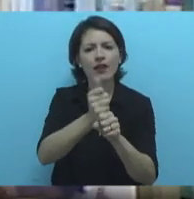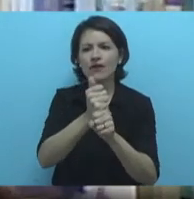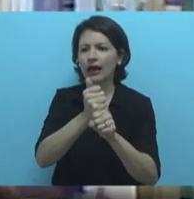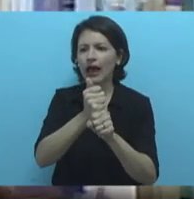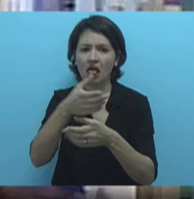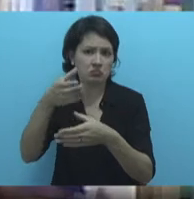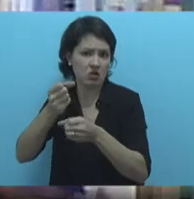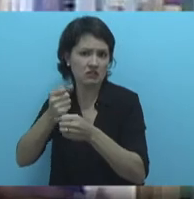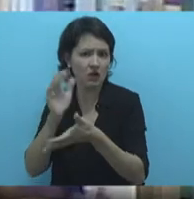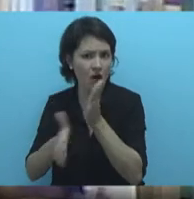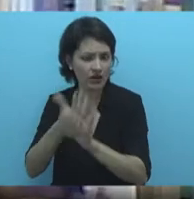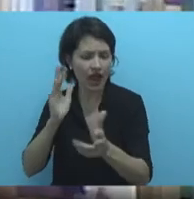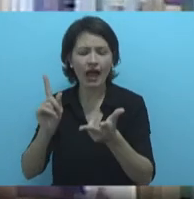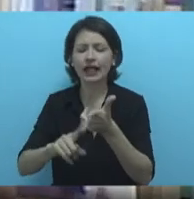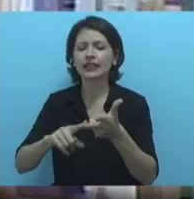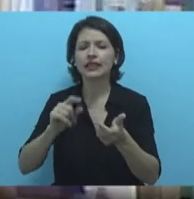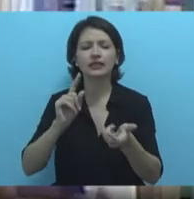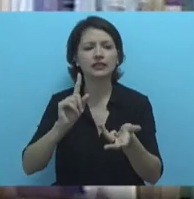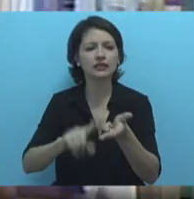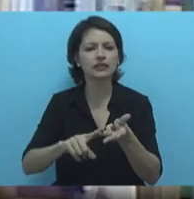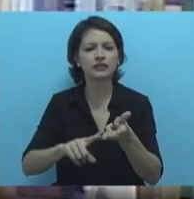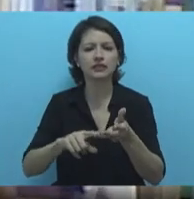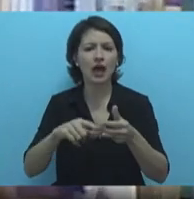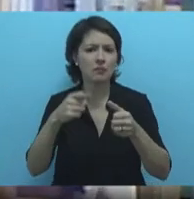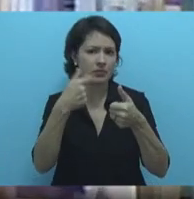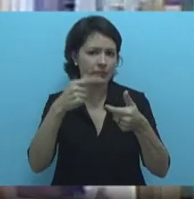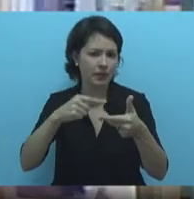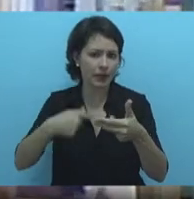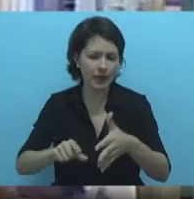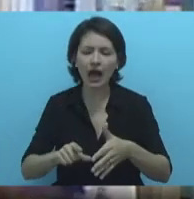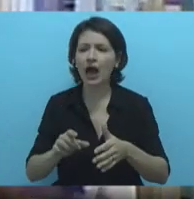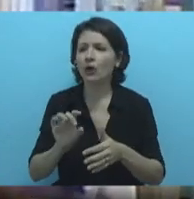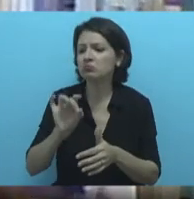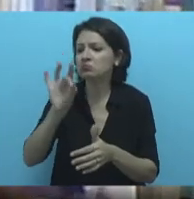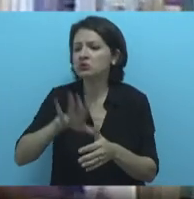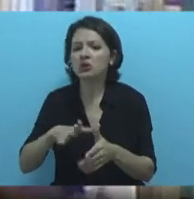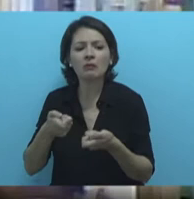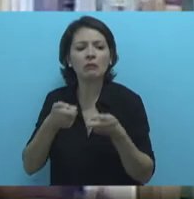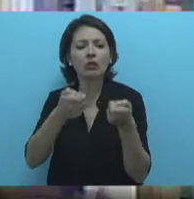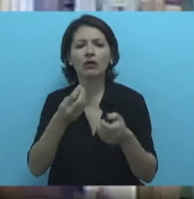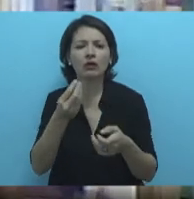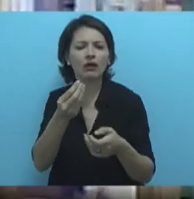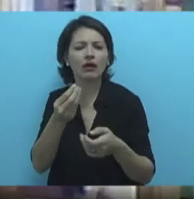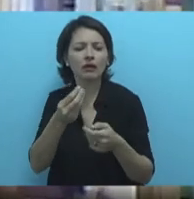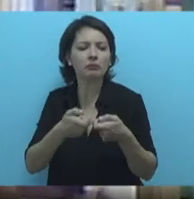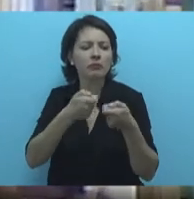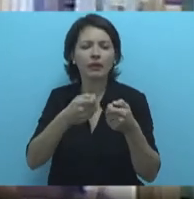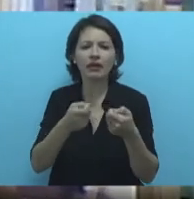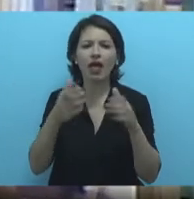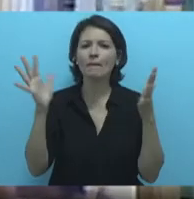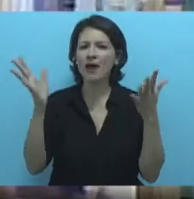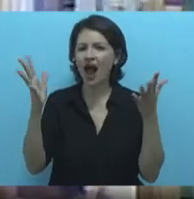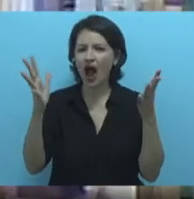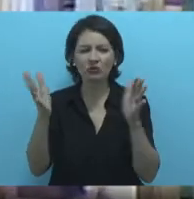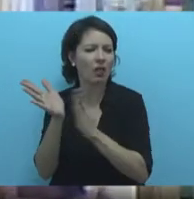y recibieron aplausos por ningún agujero en estas semanas lo mencionaba uno es bien